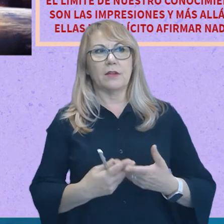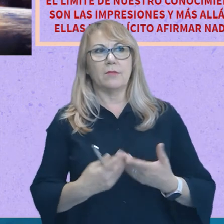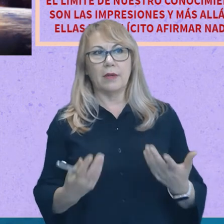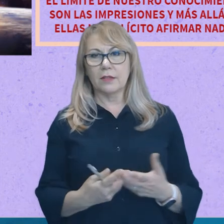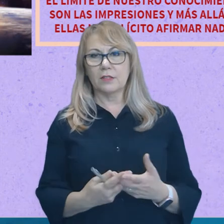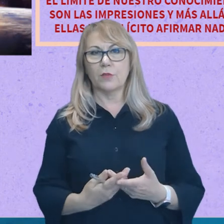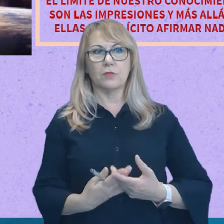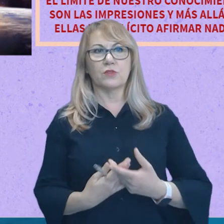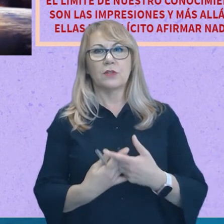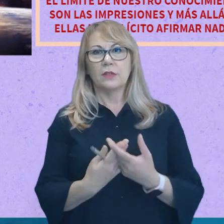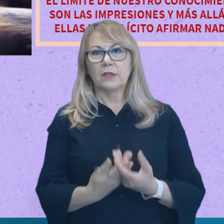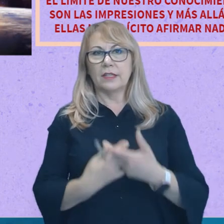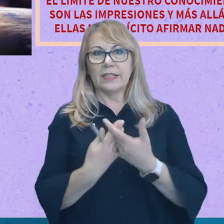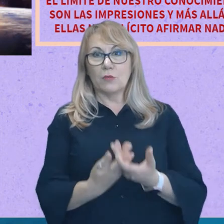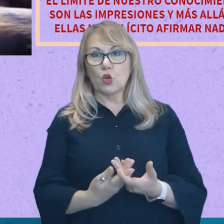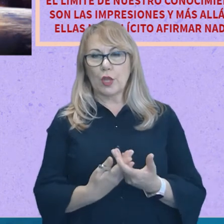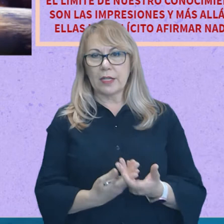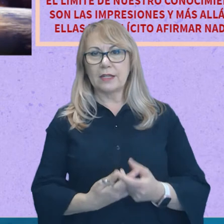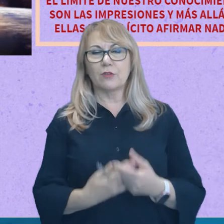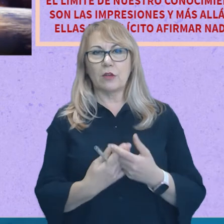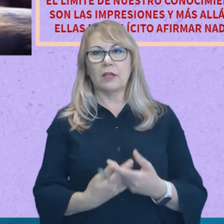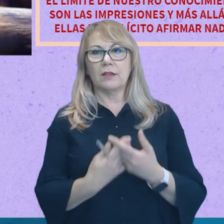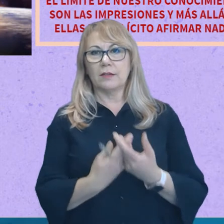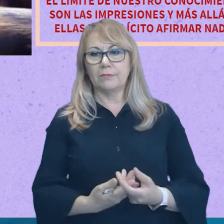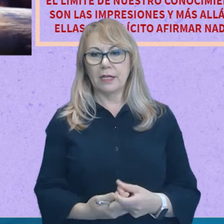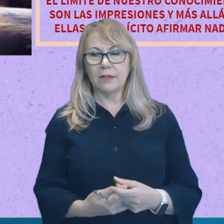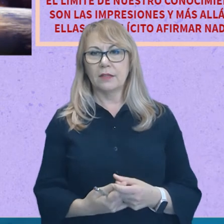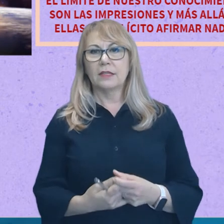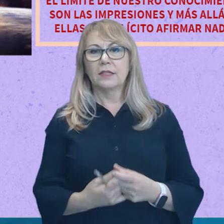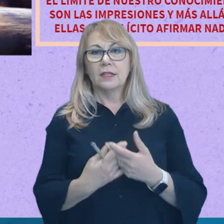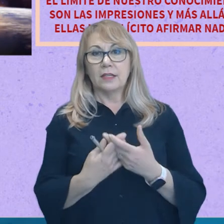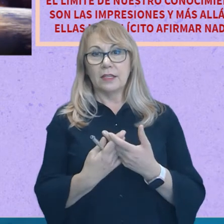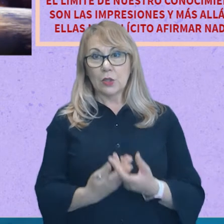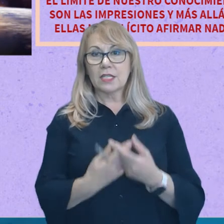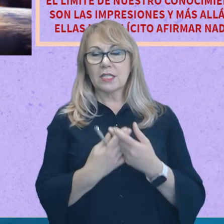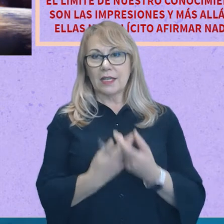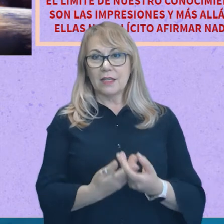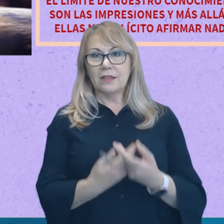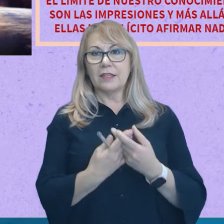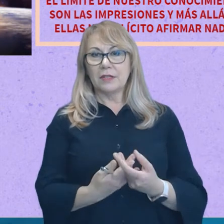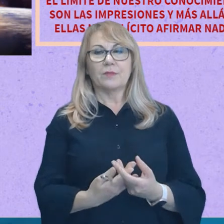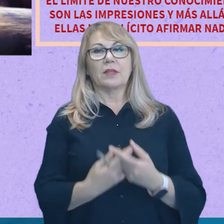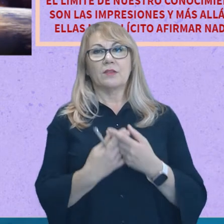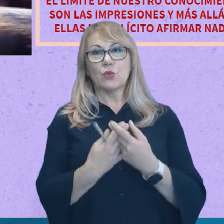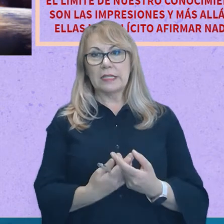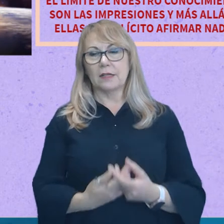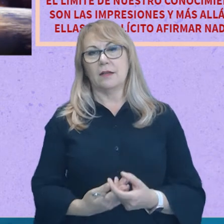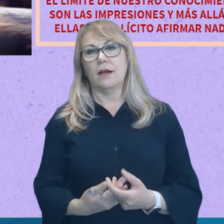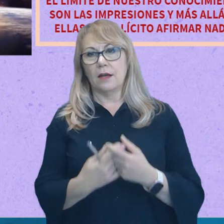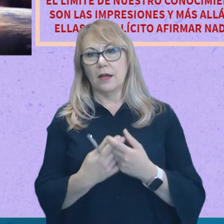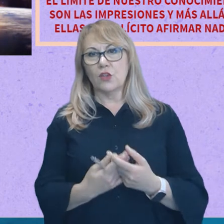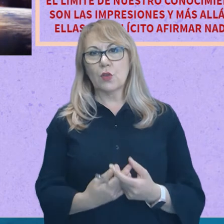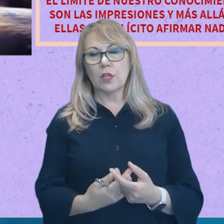validez, no serán válidas, no podremos, digamos, conocerlas de una manera válida. Entonces, de ahí deriva su